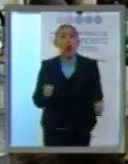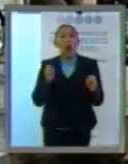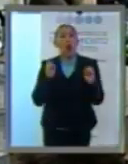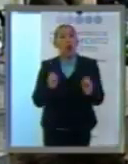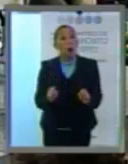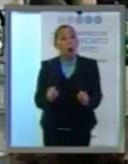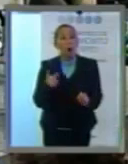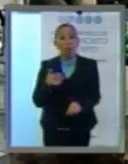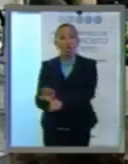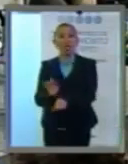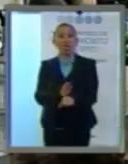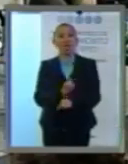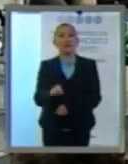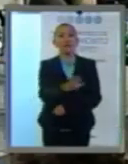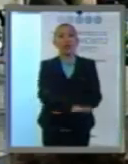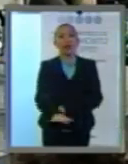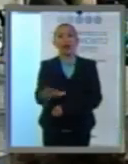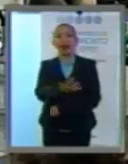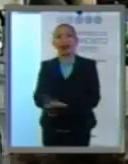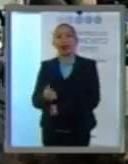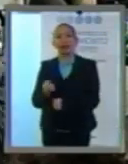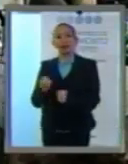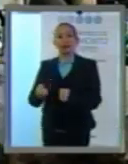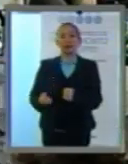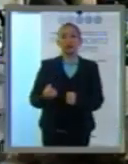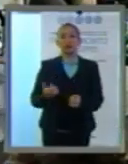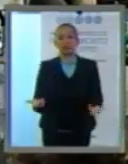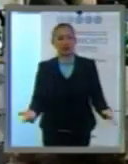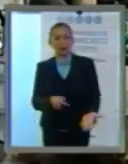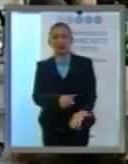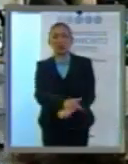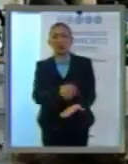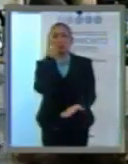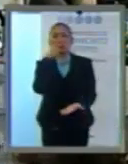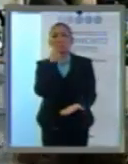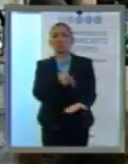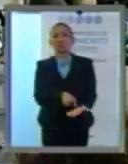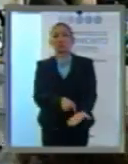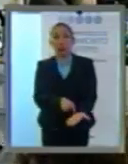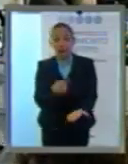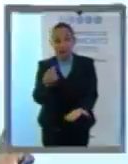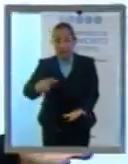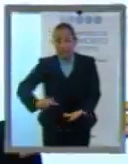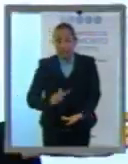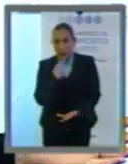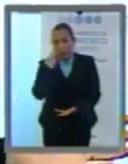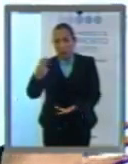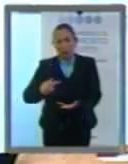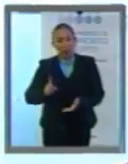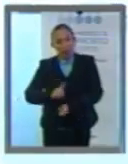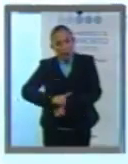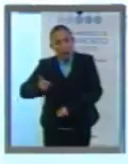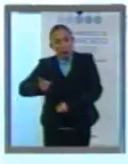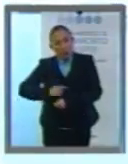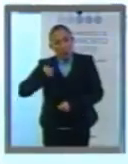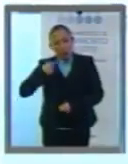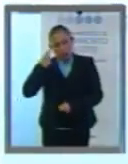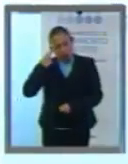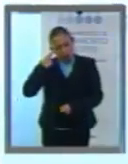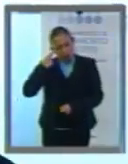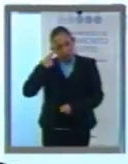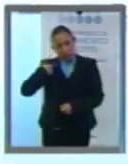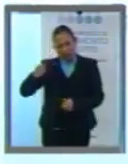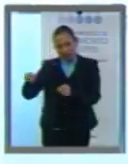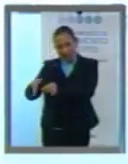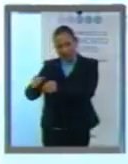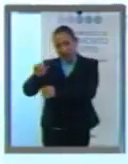dejar protegidas las mismas áreas de poder que existían. Esta pregunta nos la hacemos todos los días en Transparencia, si